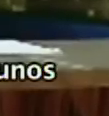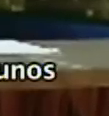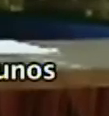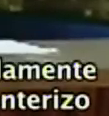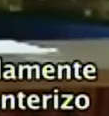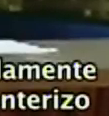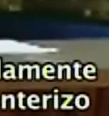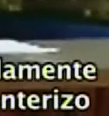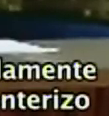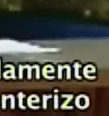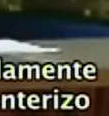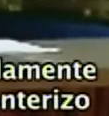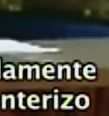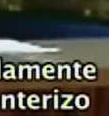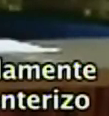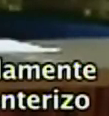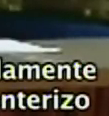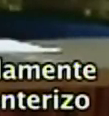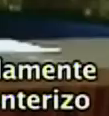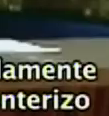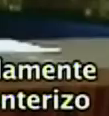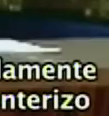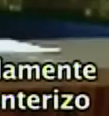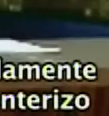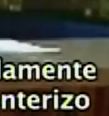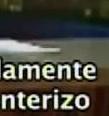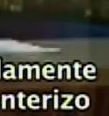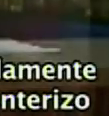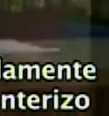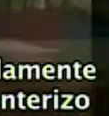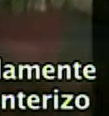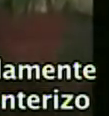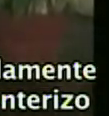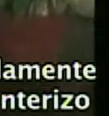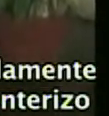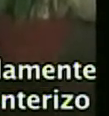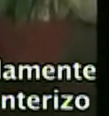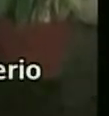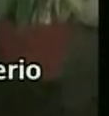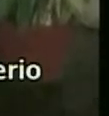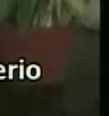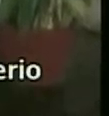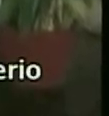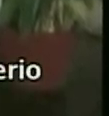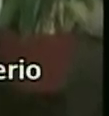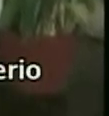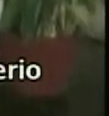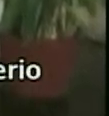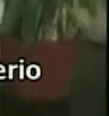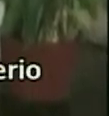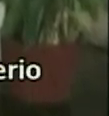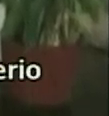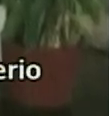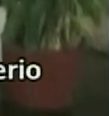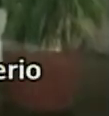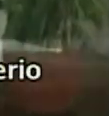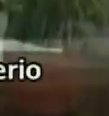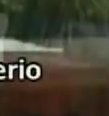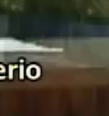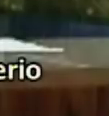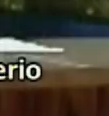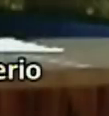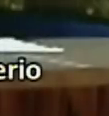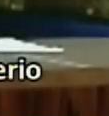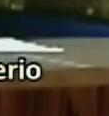con explosivos. Requesens no sabía. Requesens solamente tenía el contacto en el puente fronterizo y facilitó la entrada de Monasterio